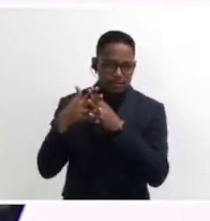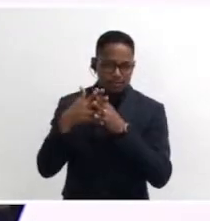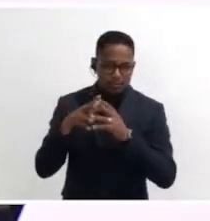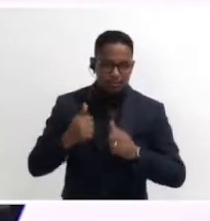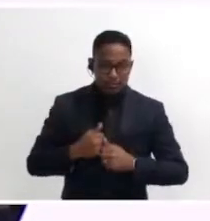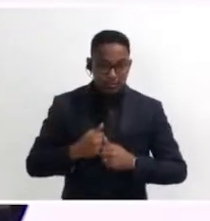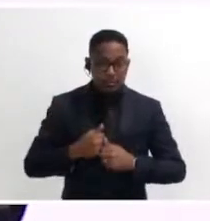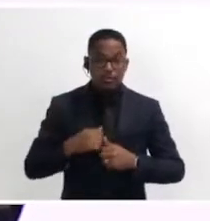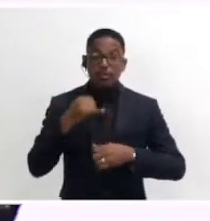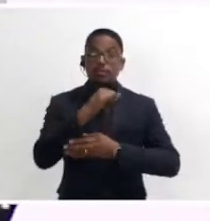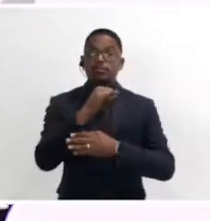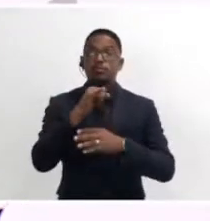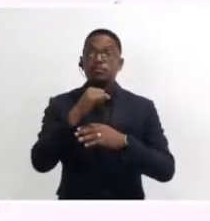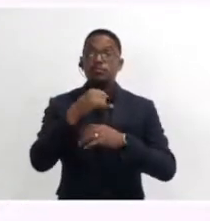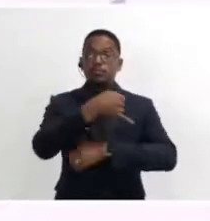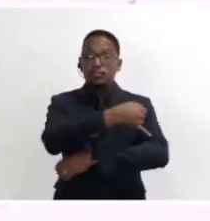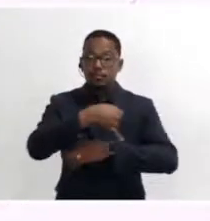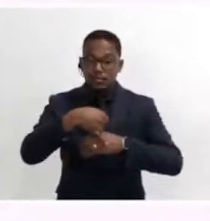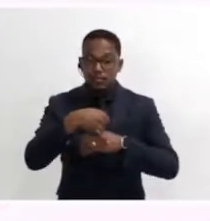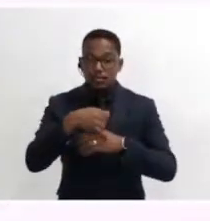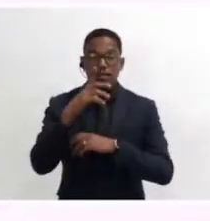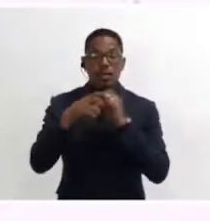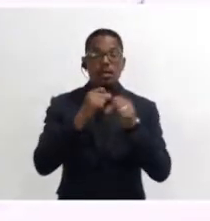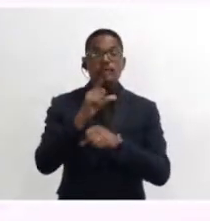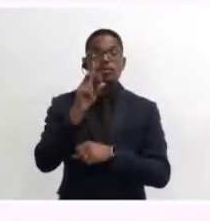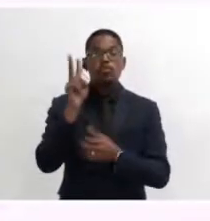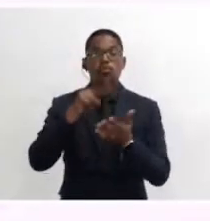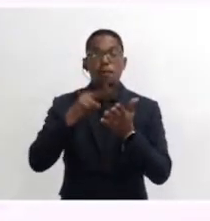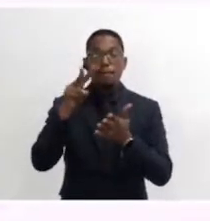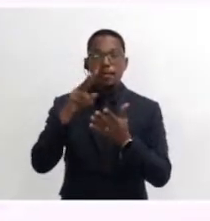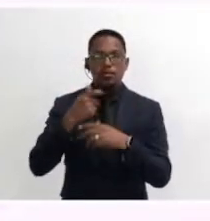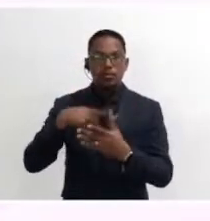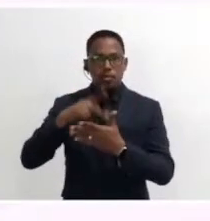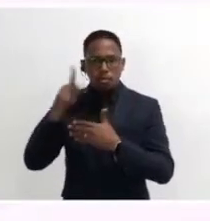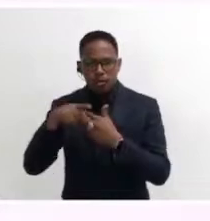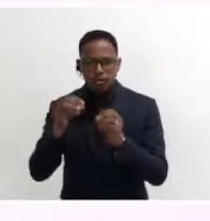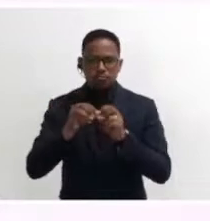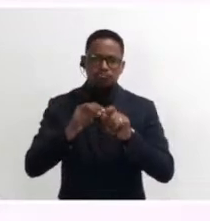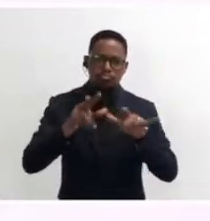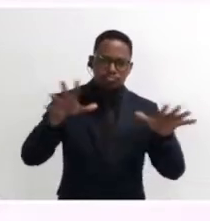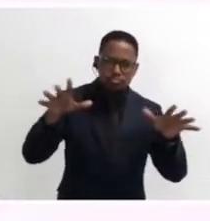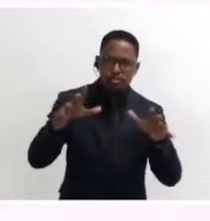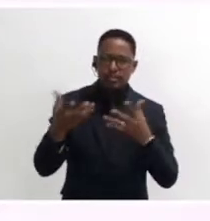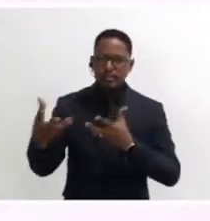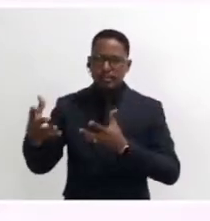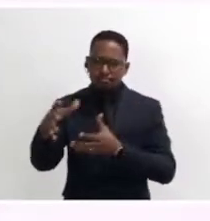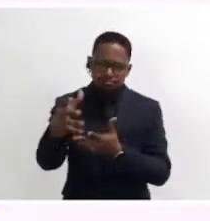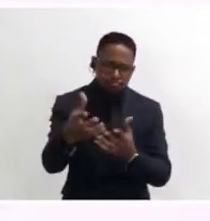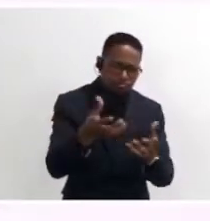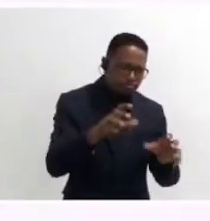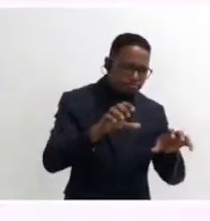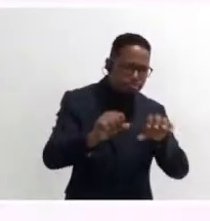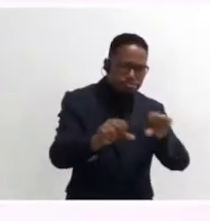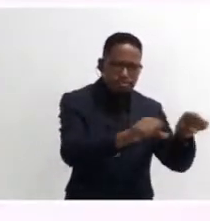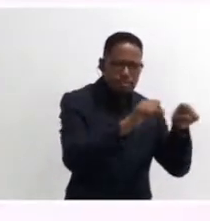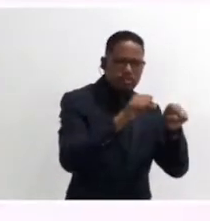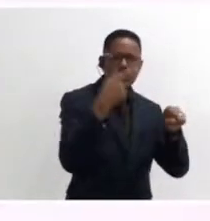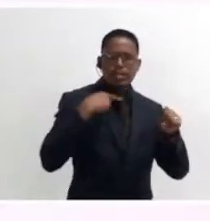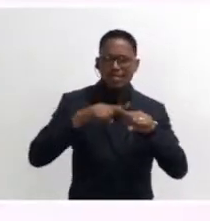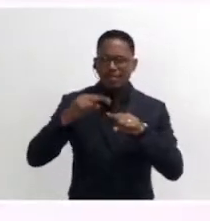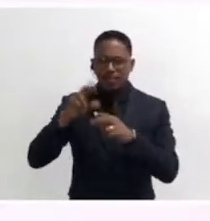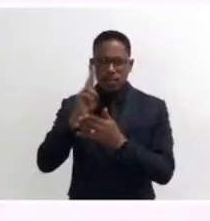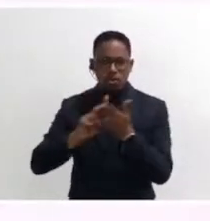Gestión de Ingeniería. Concluyó en el 2000 un programa ejecutivo de fusiones y adquisiciones en la